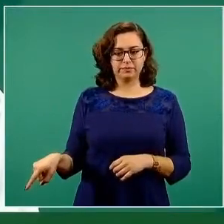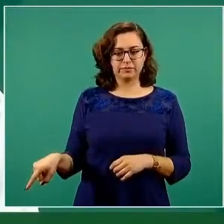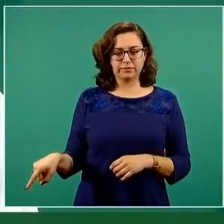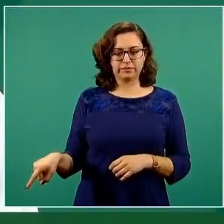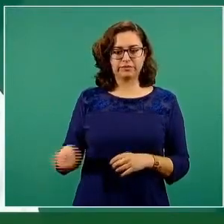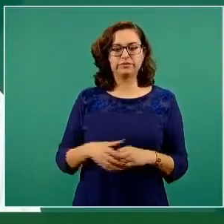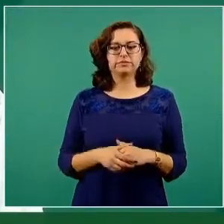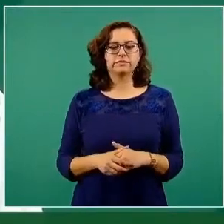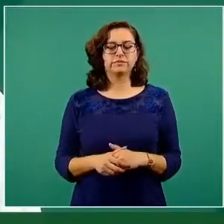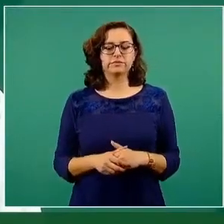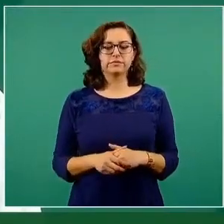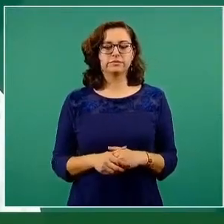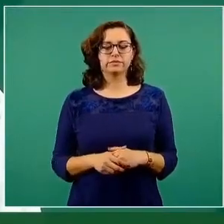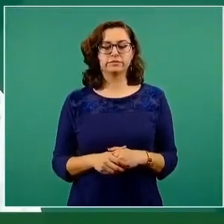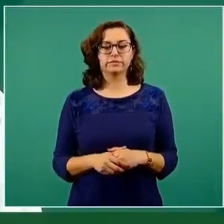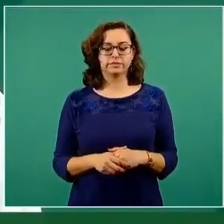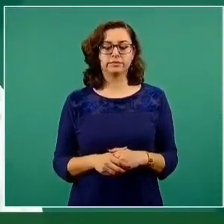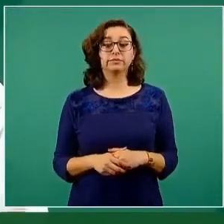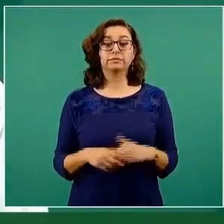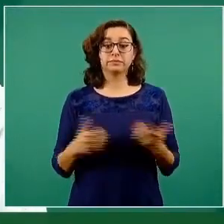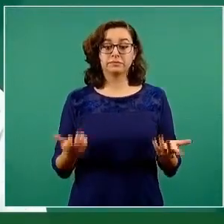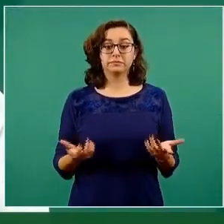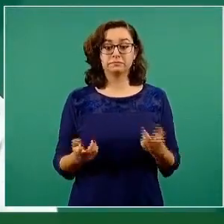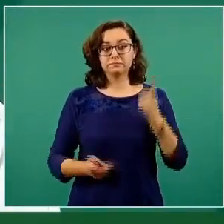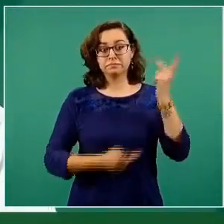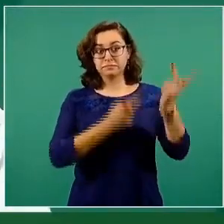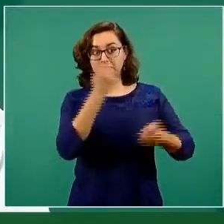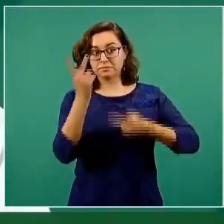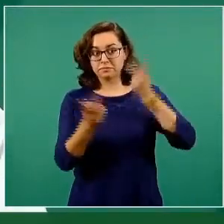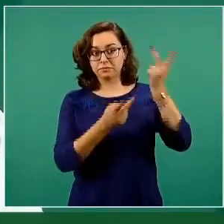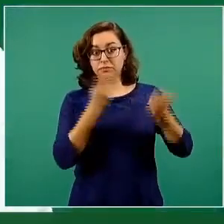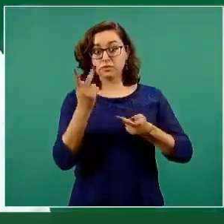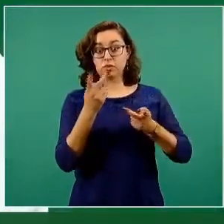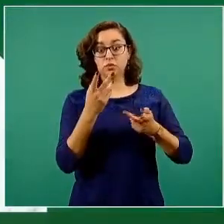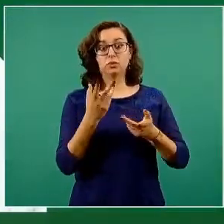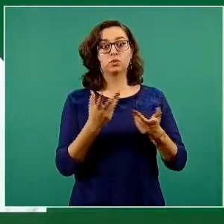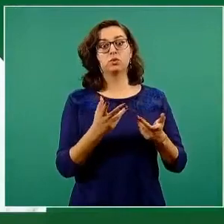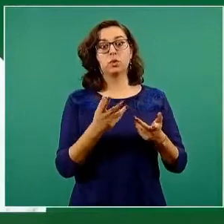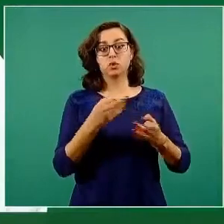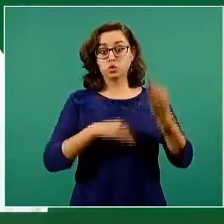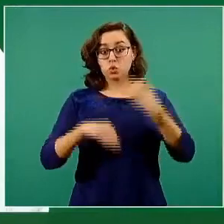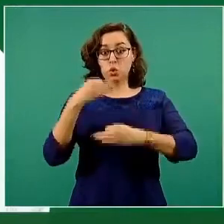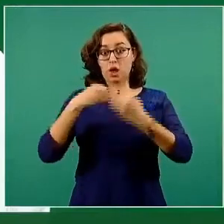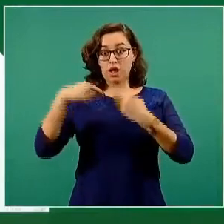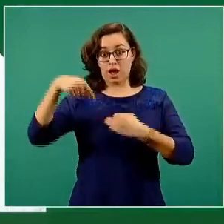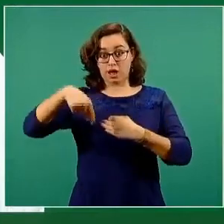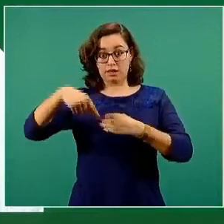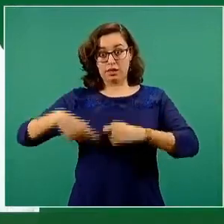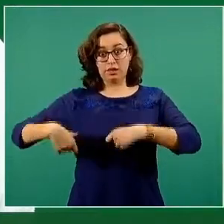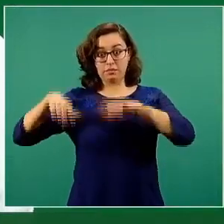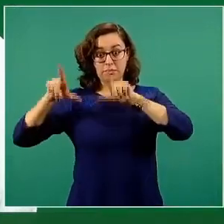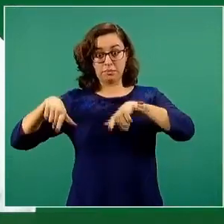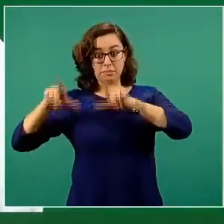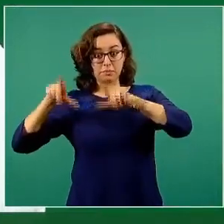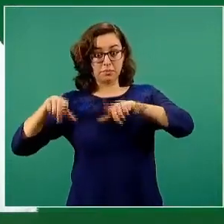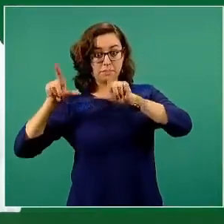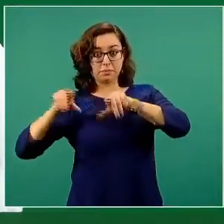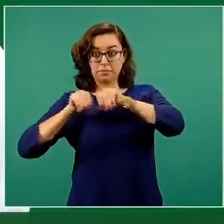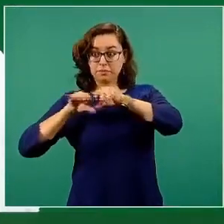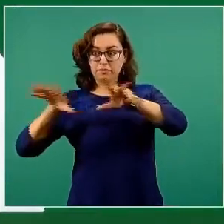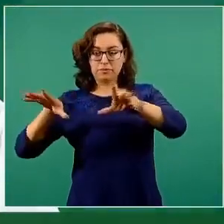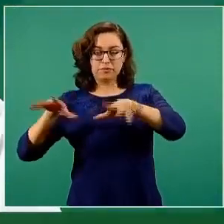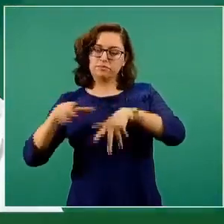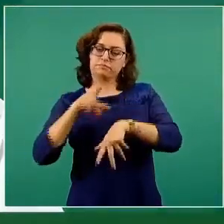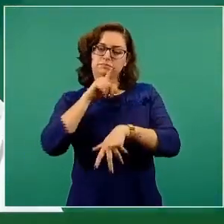buzon.covid@salud.gov.mx. Y ahí vamos a recibir sus preguntas. No todas son seleccionadas, por supuesto, para ser presentadas aquí. Depende de que sean preguntas